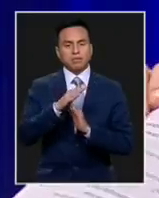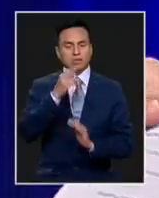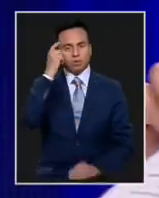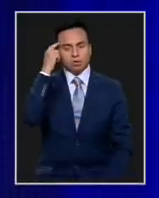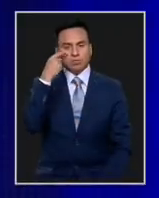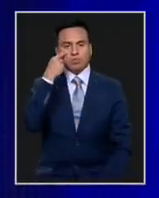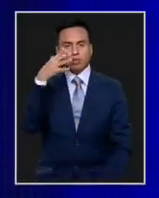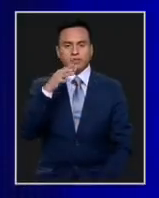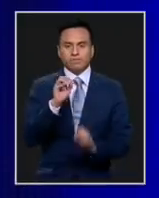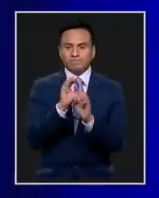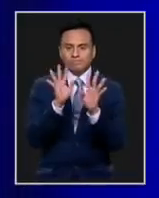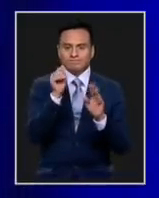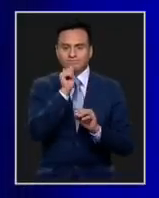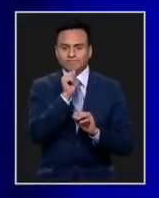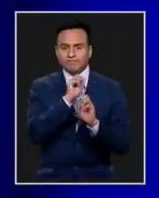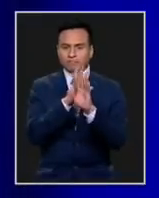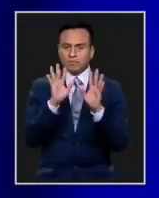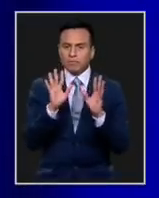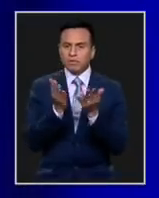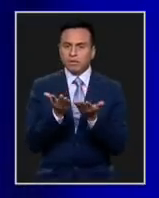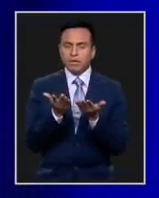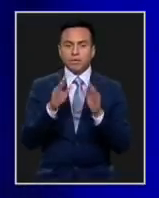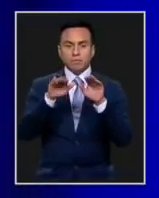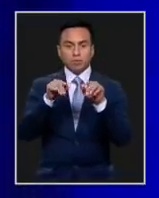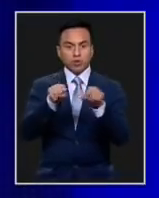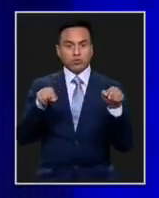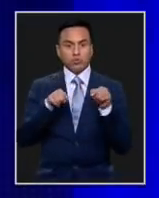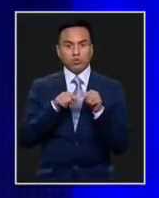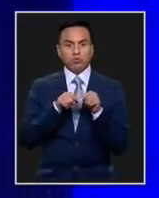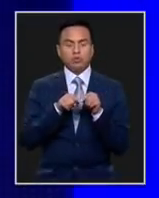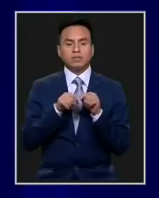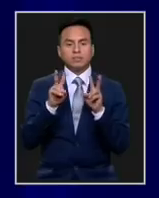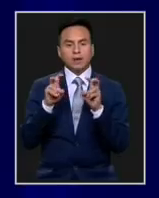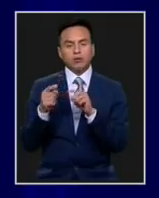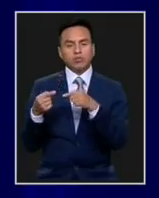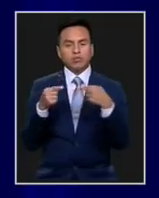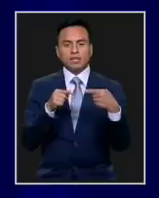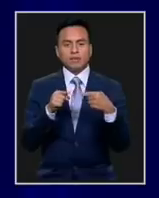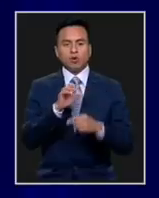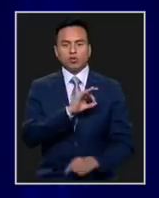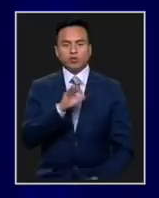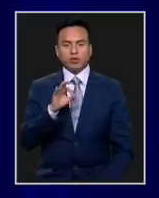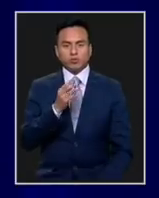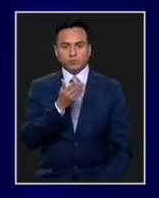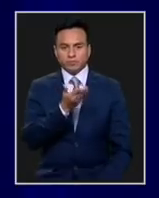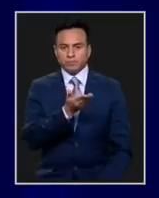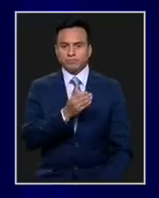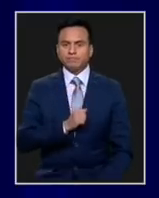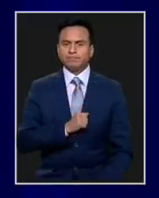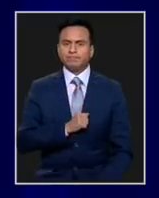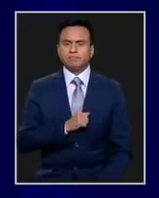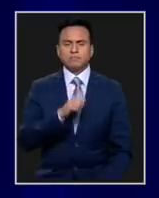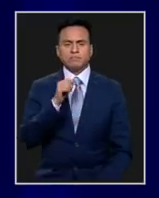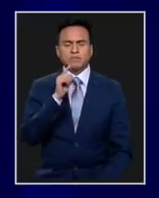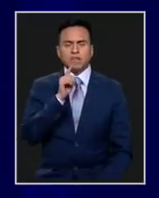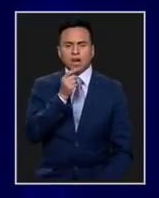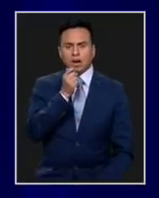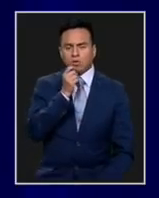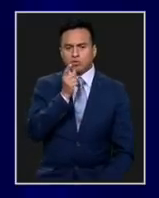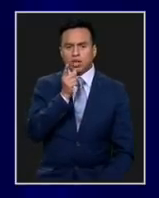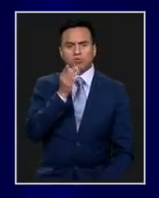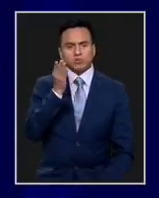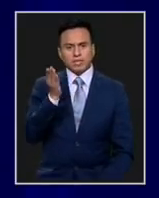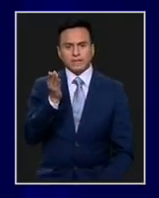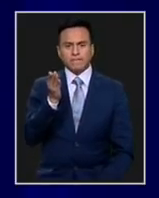importante aclararlo. En este mismo estudio está su contendor, Manuel José Osandón, quien lo ha acusado a